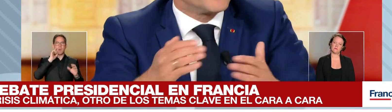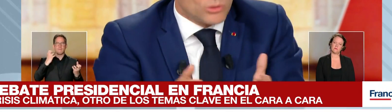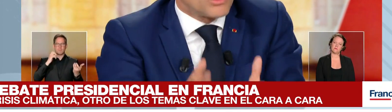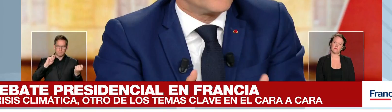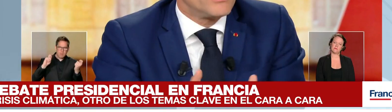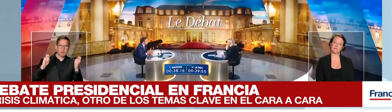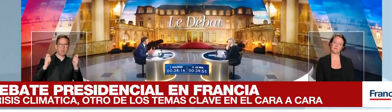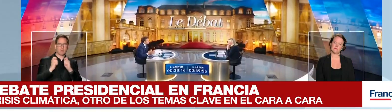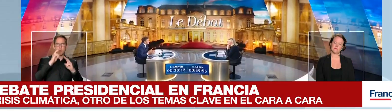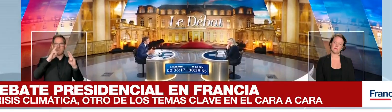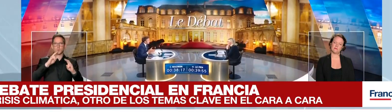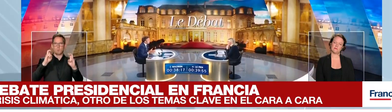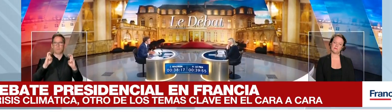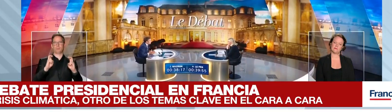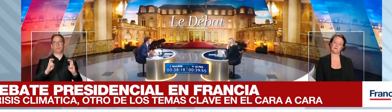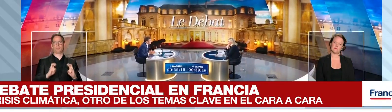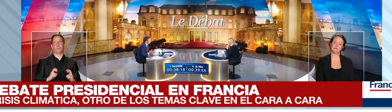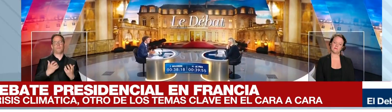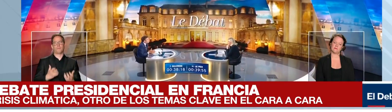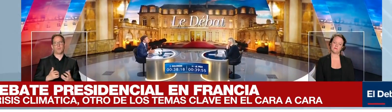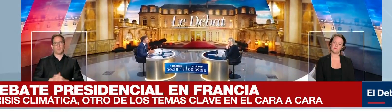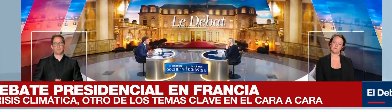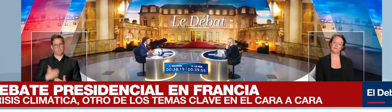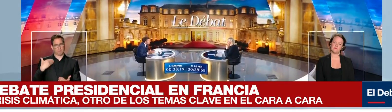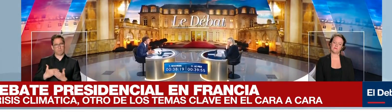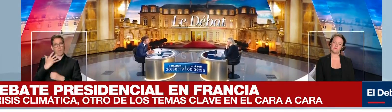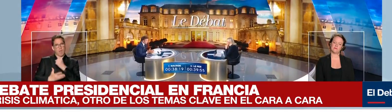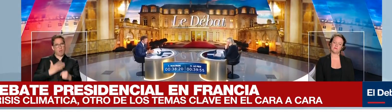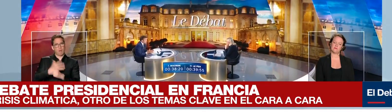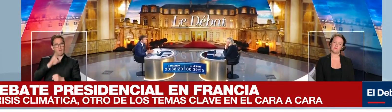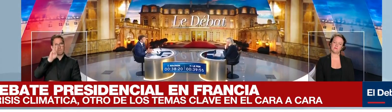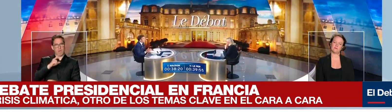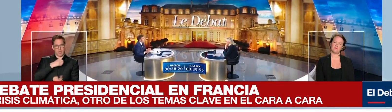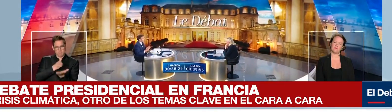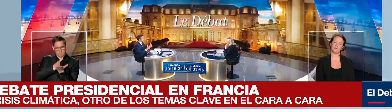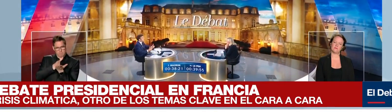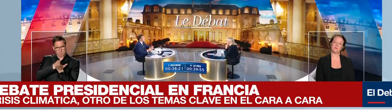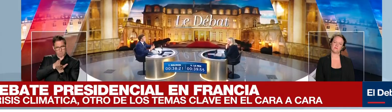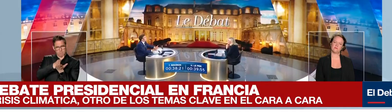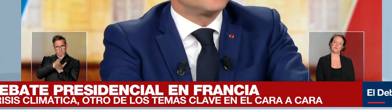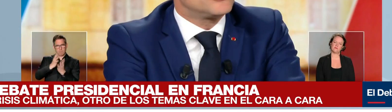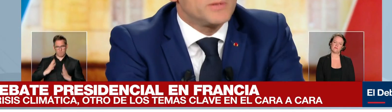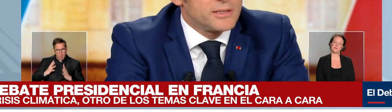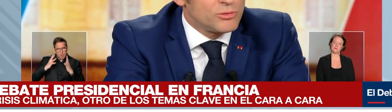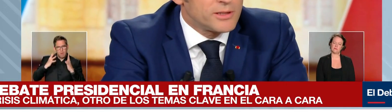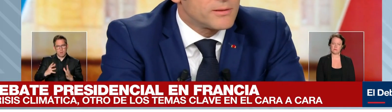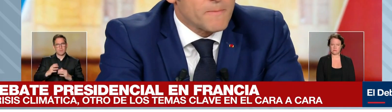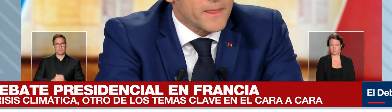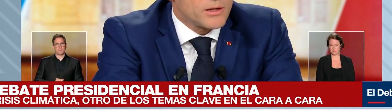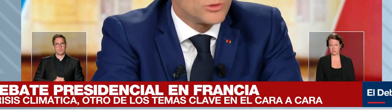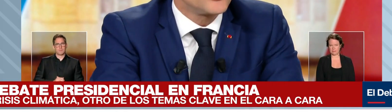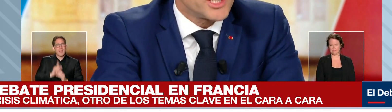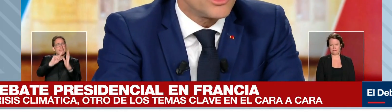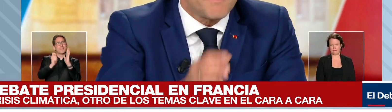para justamente emitir menos. Entonces, en estos 5 años tuve una verdadera estrategia, una verdadera voluntad, y desde